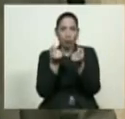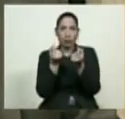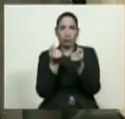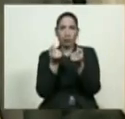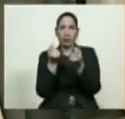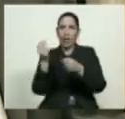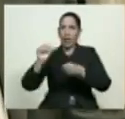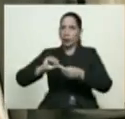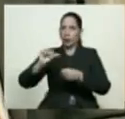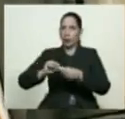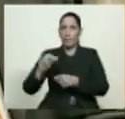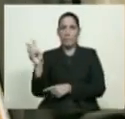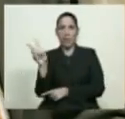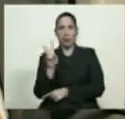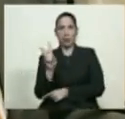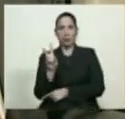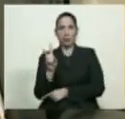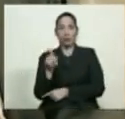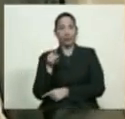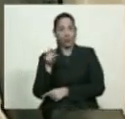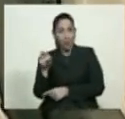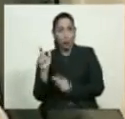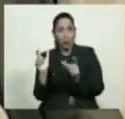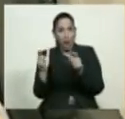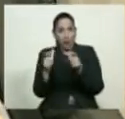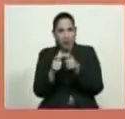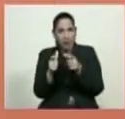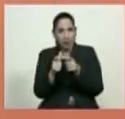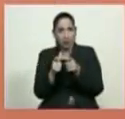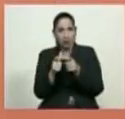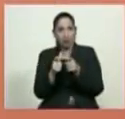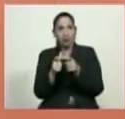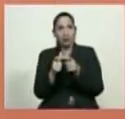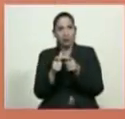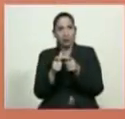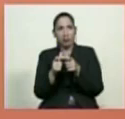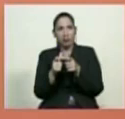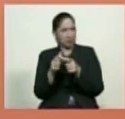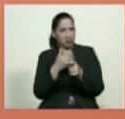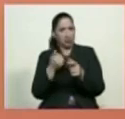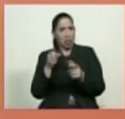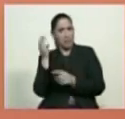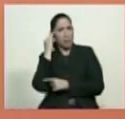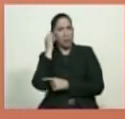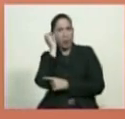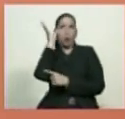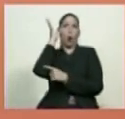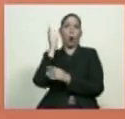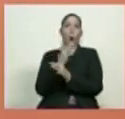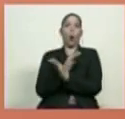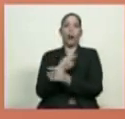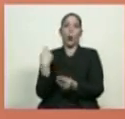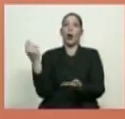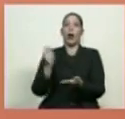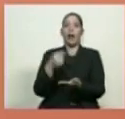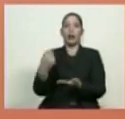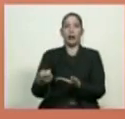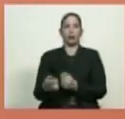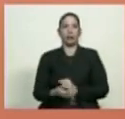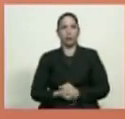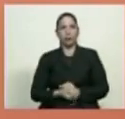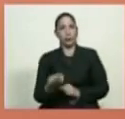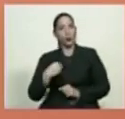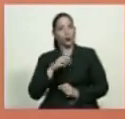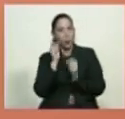de Venezuela. Con estos carnés van a poder jugar memoria si quieren, o inventarse un juego de cartas. Les tenemos